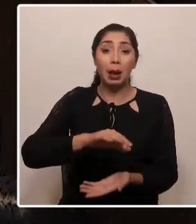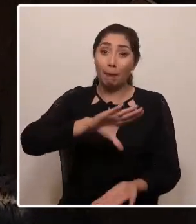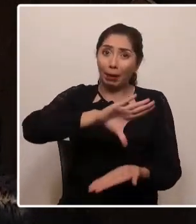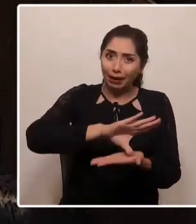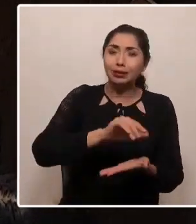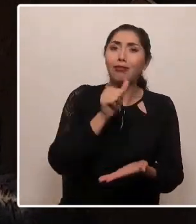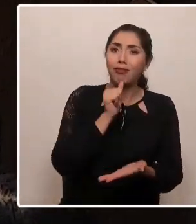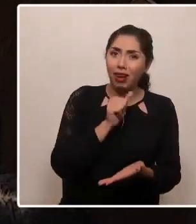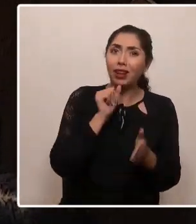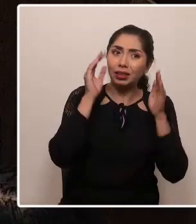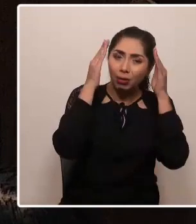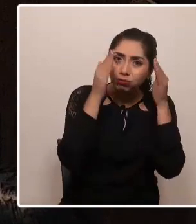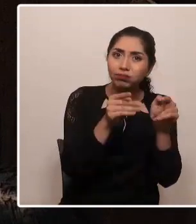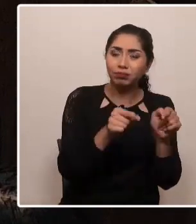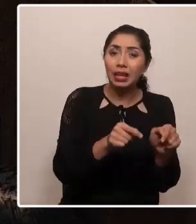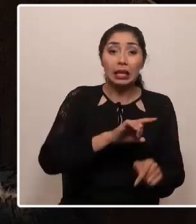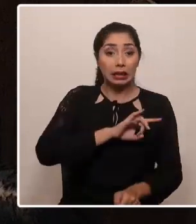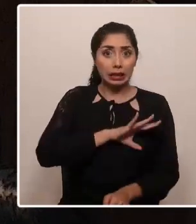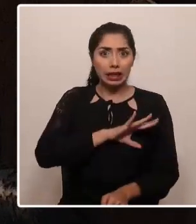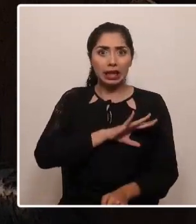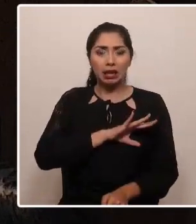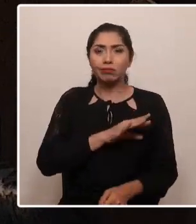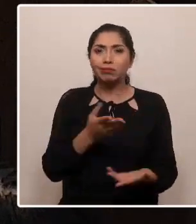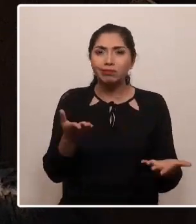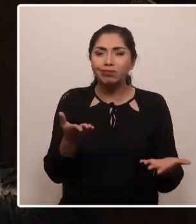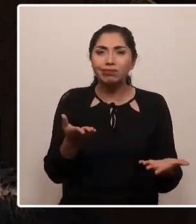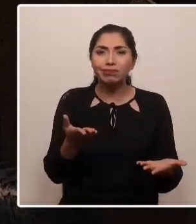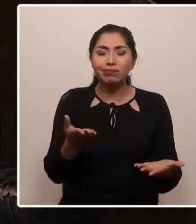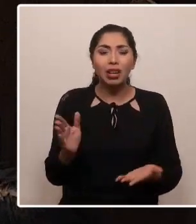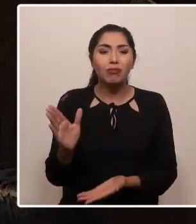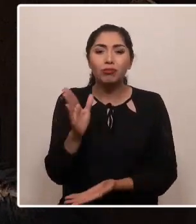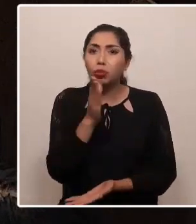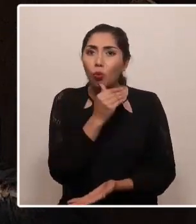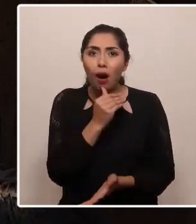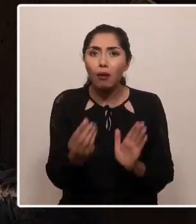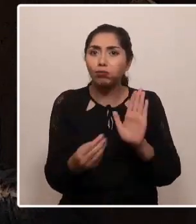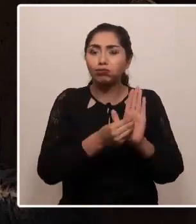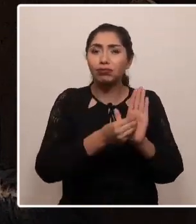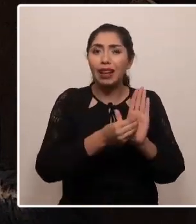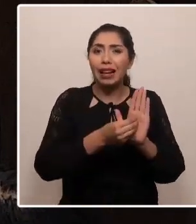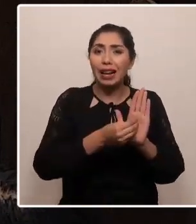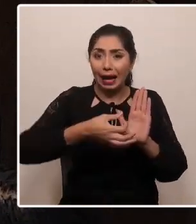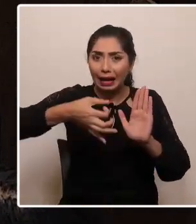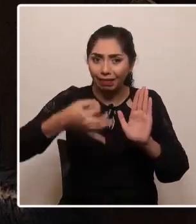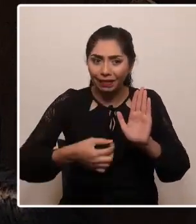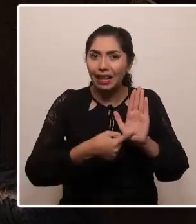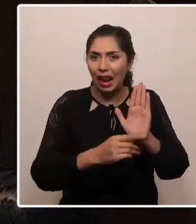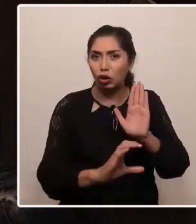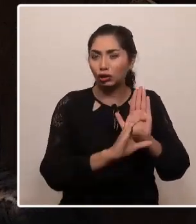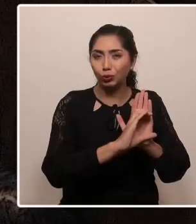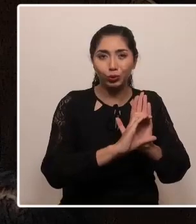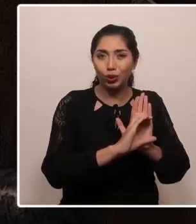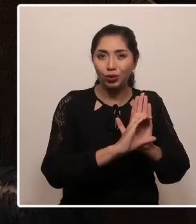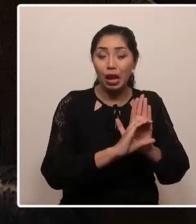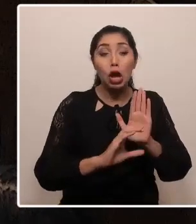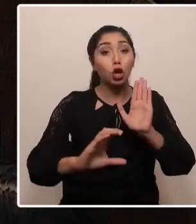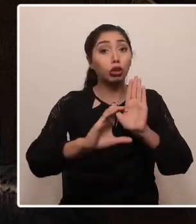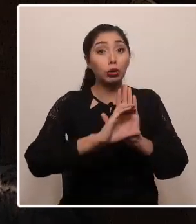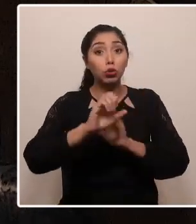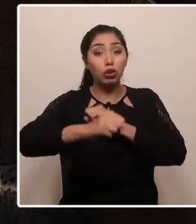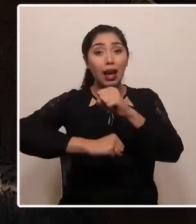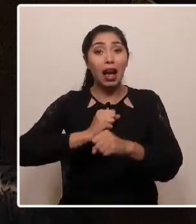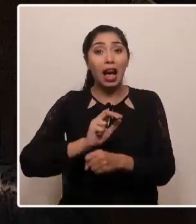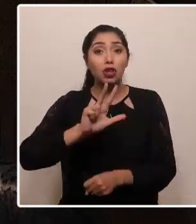Chile es de los pocos países de Latinoamérica que no contemplan esta garantía en su Carta Fundamental. La Constitución del 80,